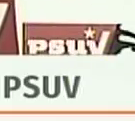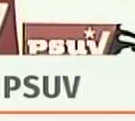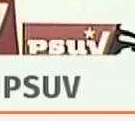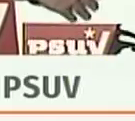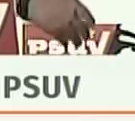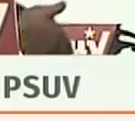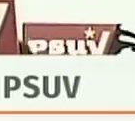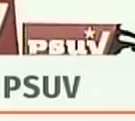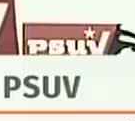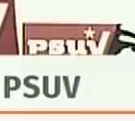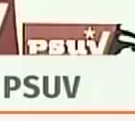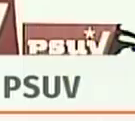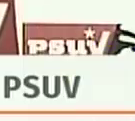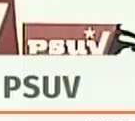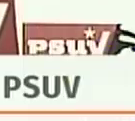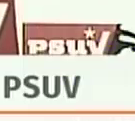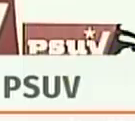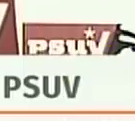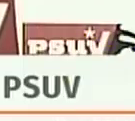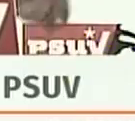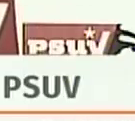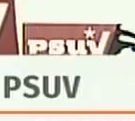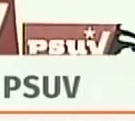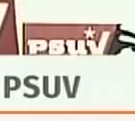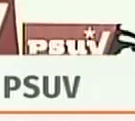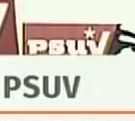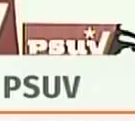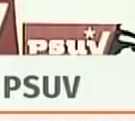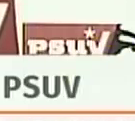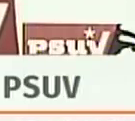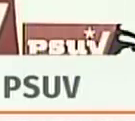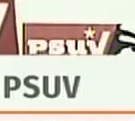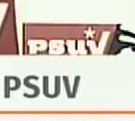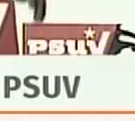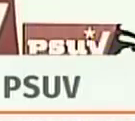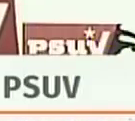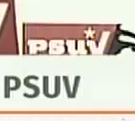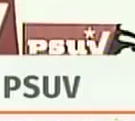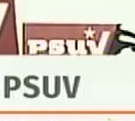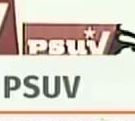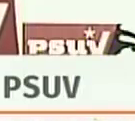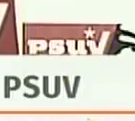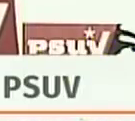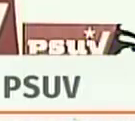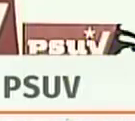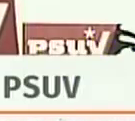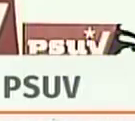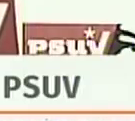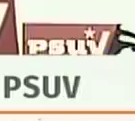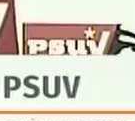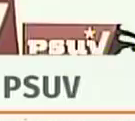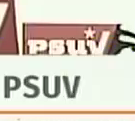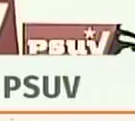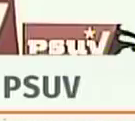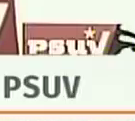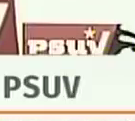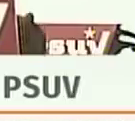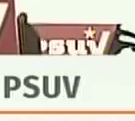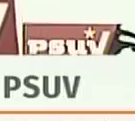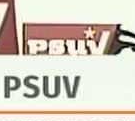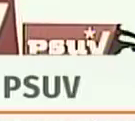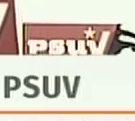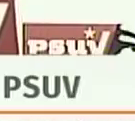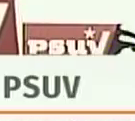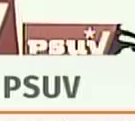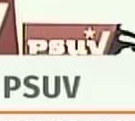pueden incendiar a Venezuela. Es bueno recoger la opinión del pueblo en la calle, los que estaban en la calle. Entonces el